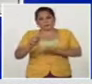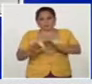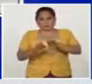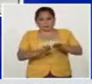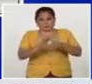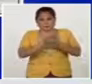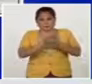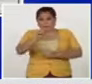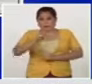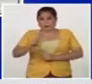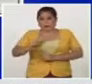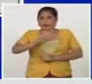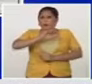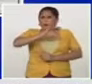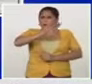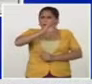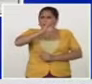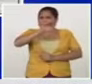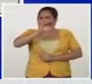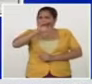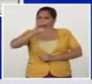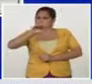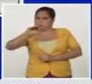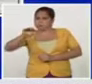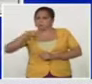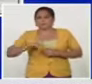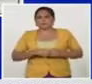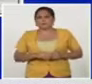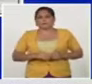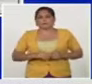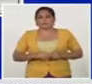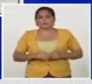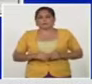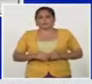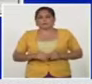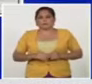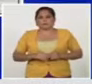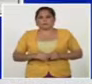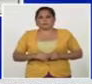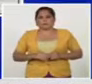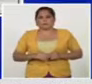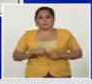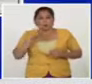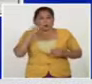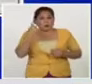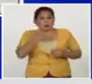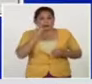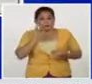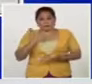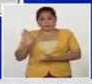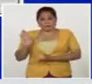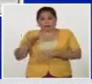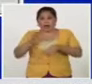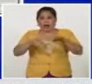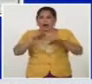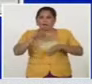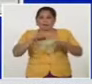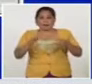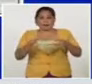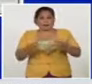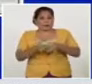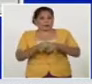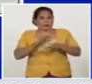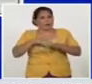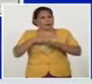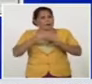una curva de casos confirmados que, como ven, en ocasiones disminuye, después